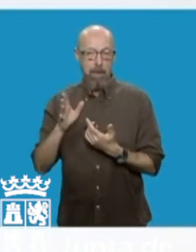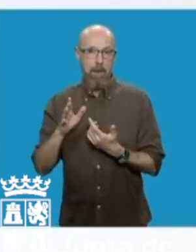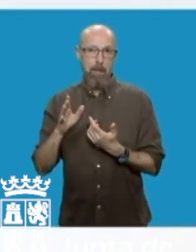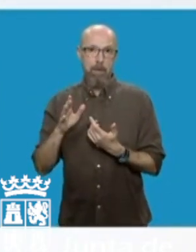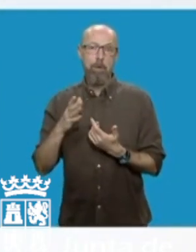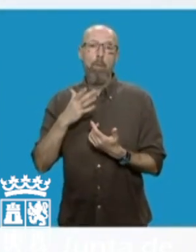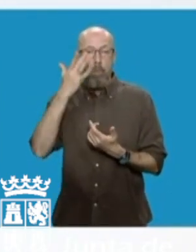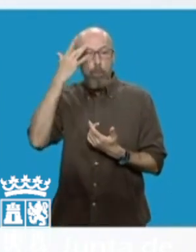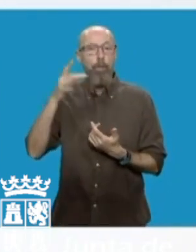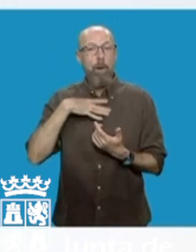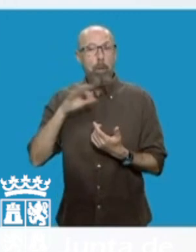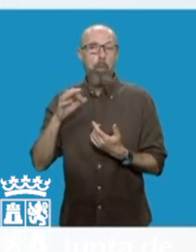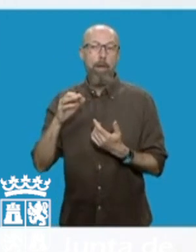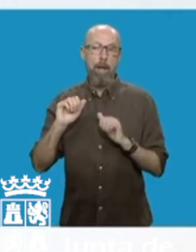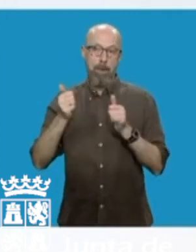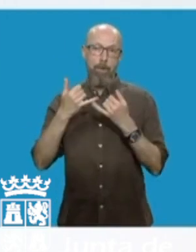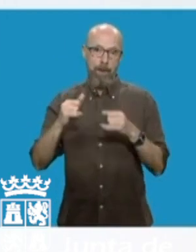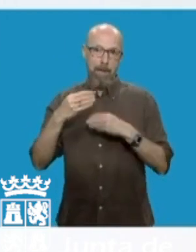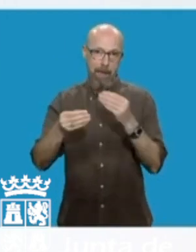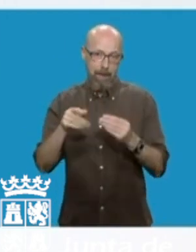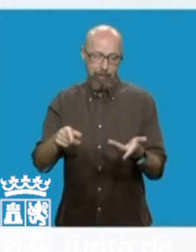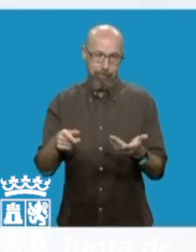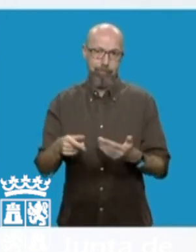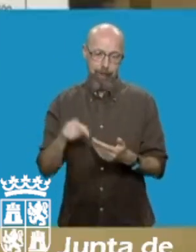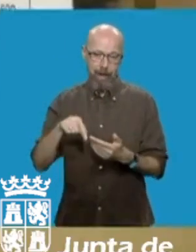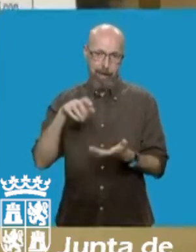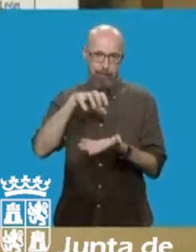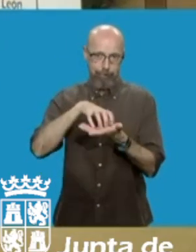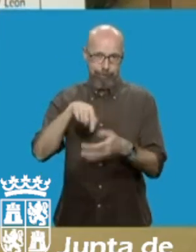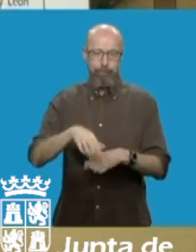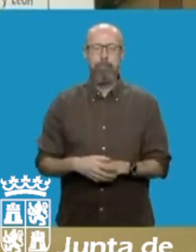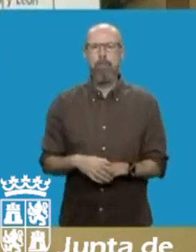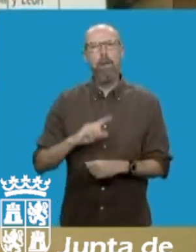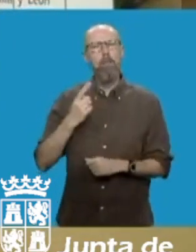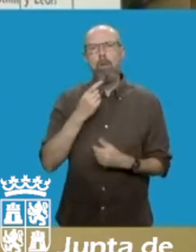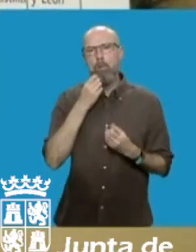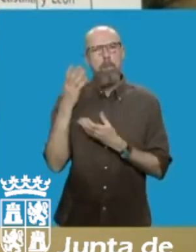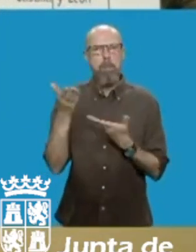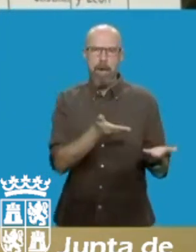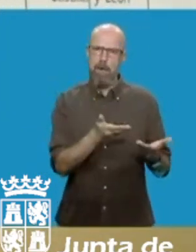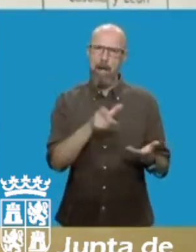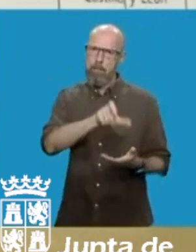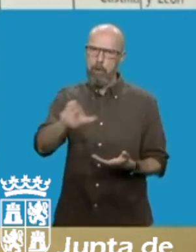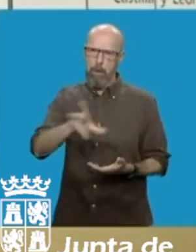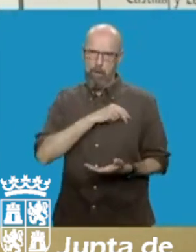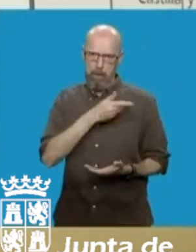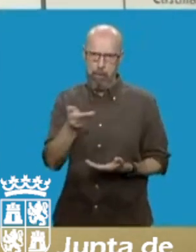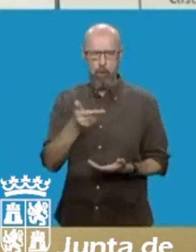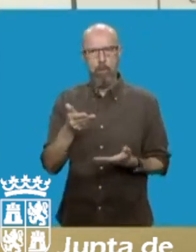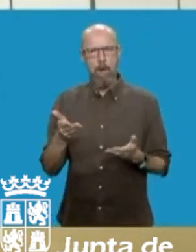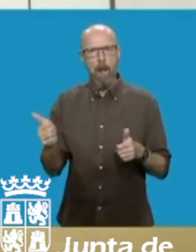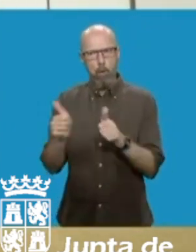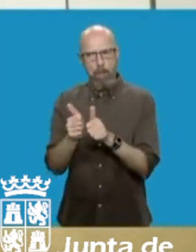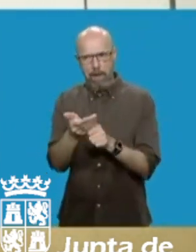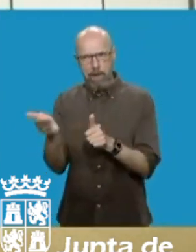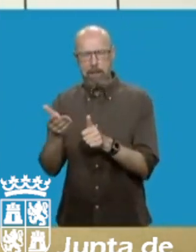aquí en este auditorio. Así que, por supuesto, lo primero, dar la bienvenida a los premiados, a sus acompañantes, a los